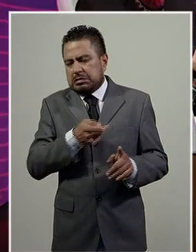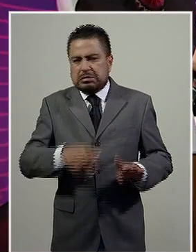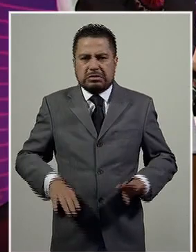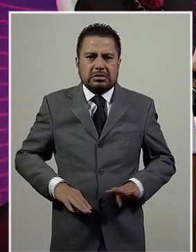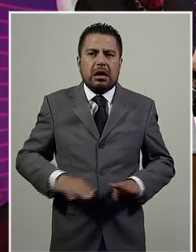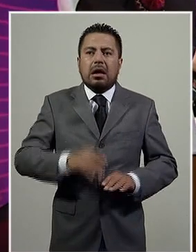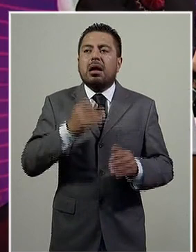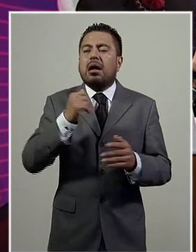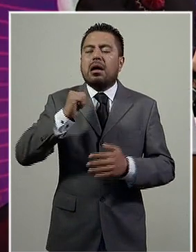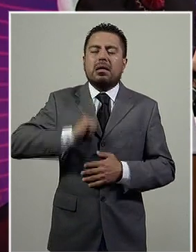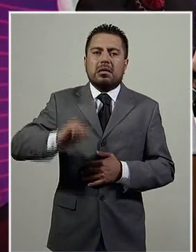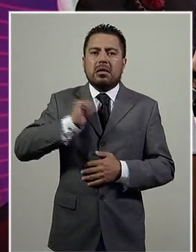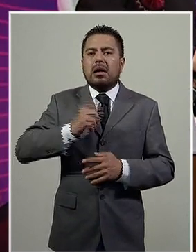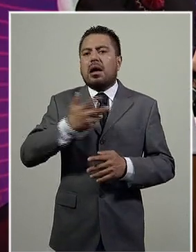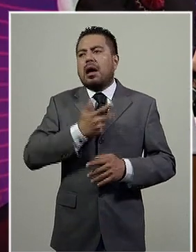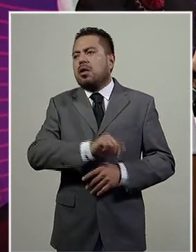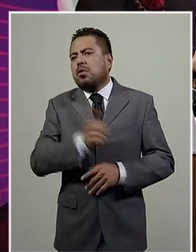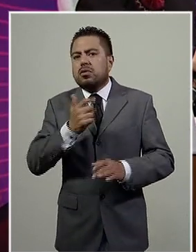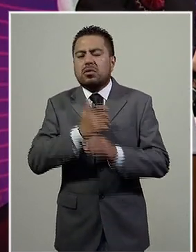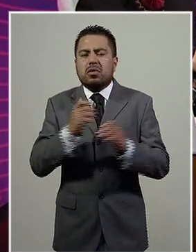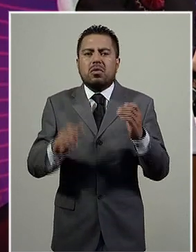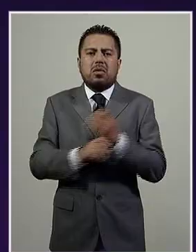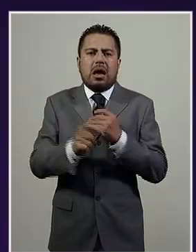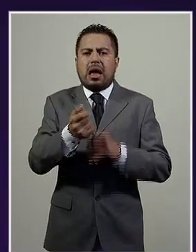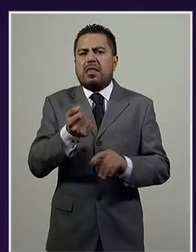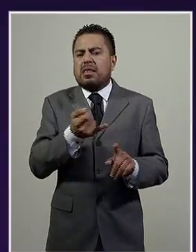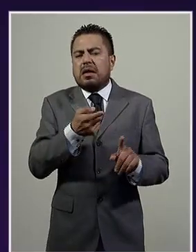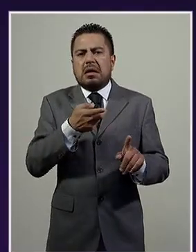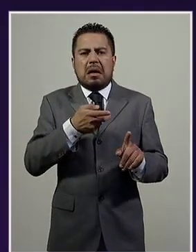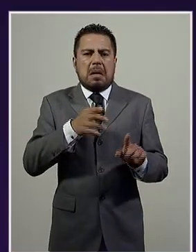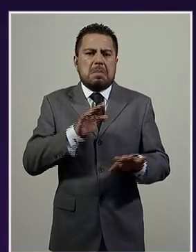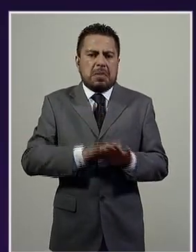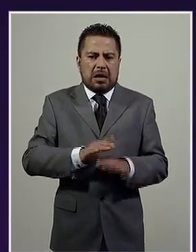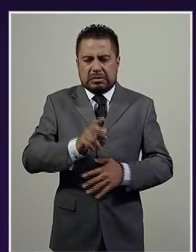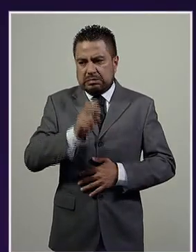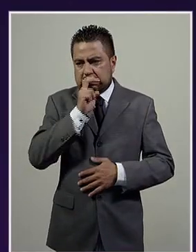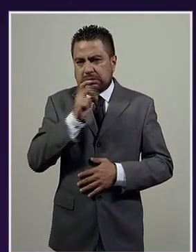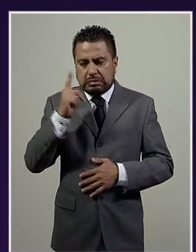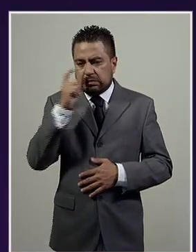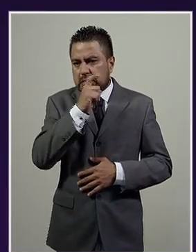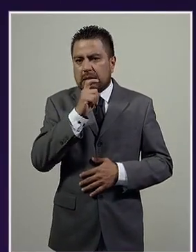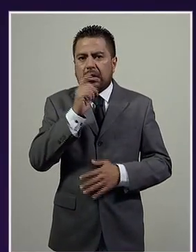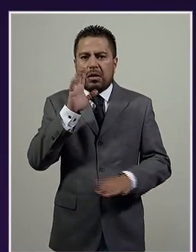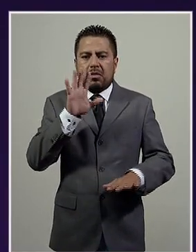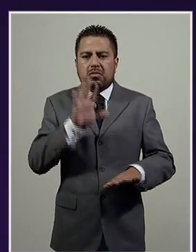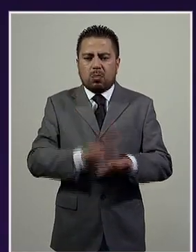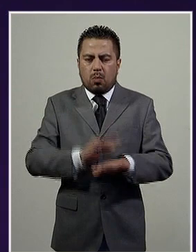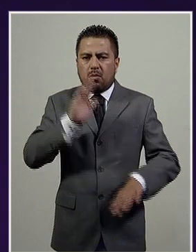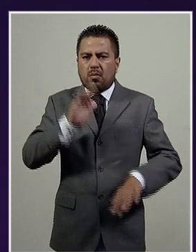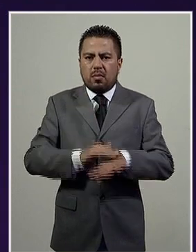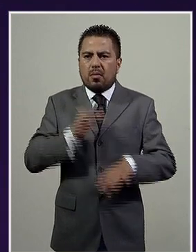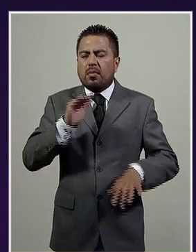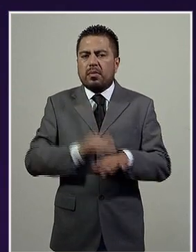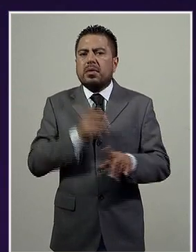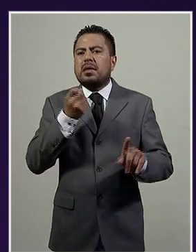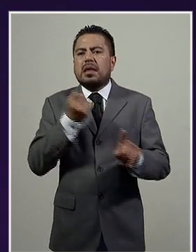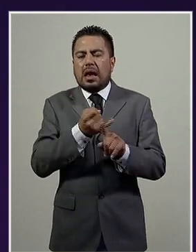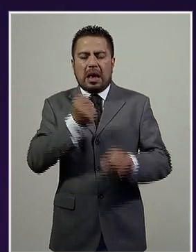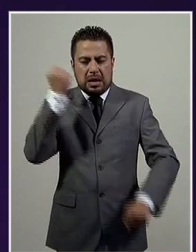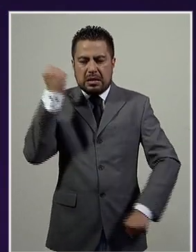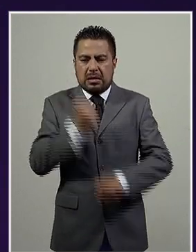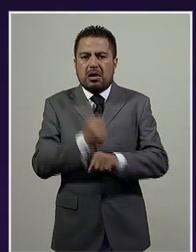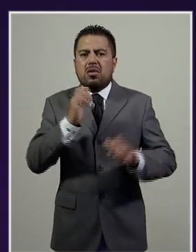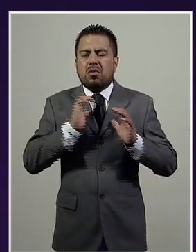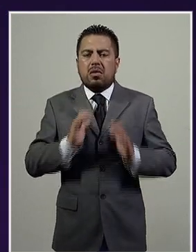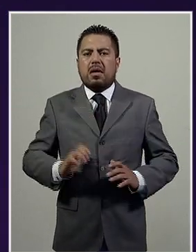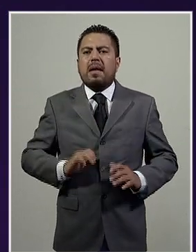tiempos tenías otros utensilios, ¿no? Tal cual, más rudimentarios, que se pegaban, ¿no? Entonces ellos al marcar así sus